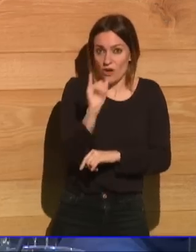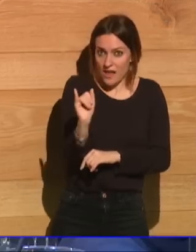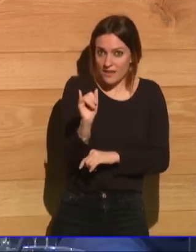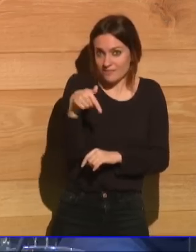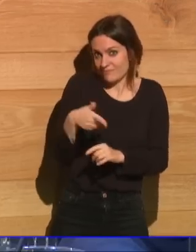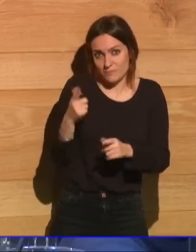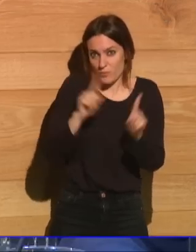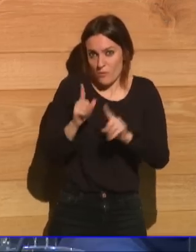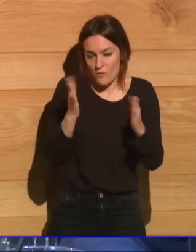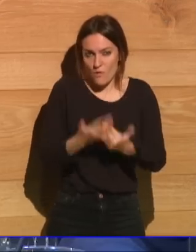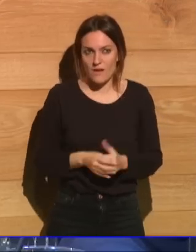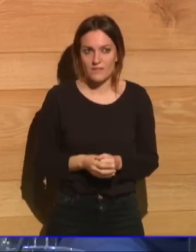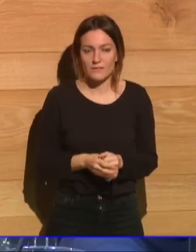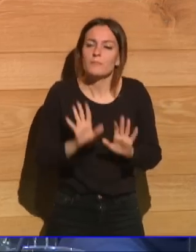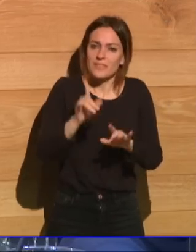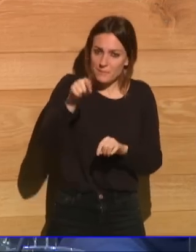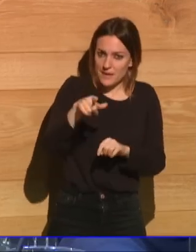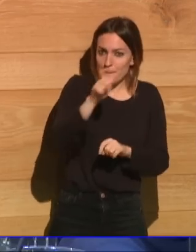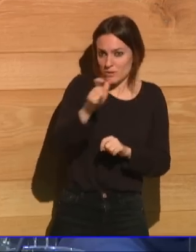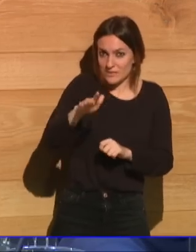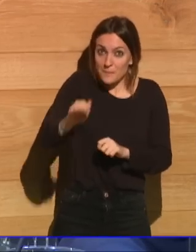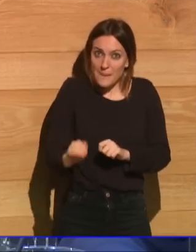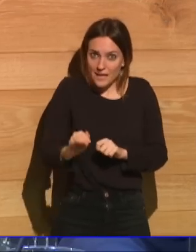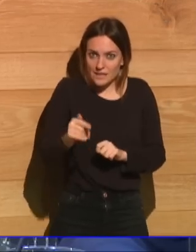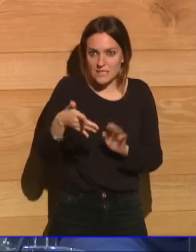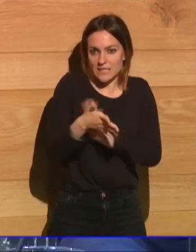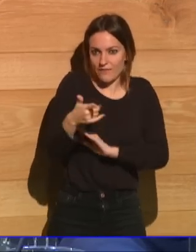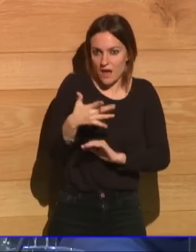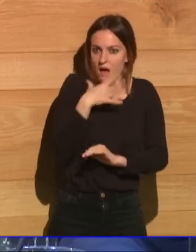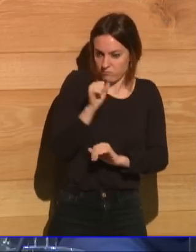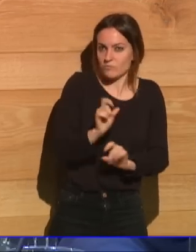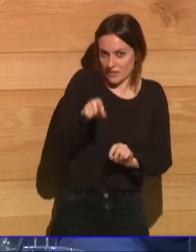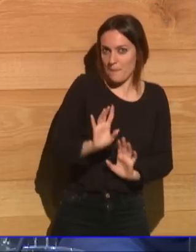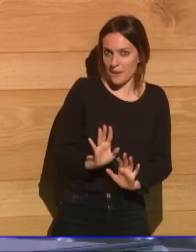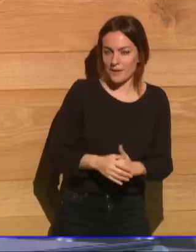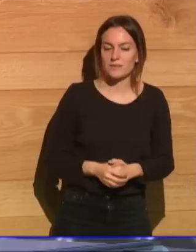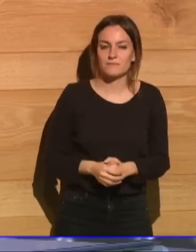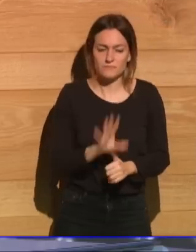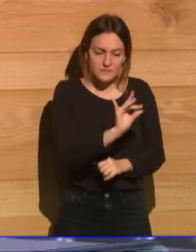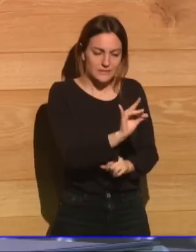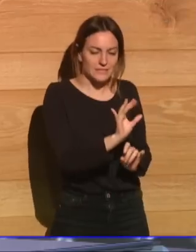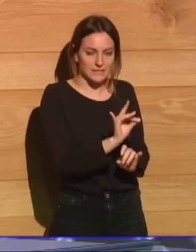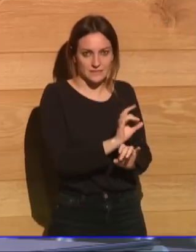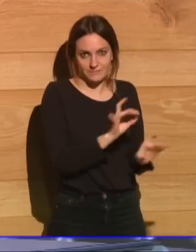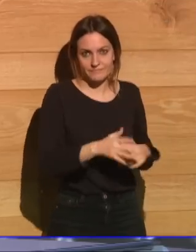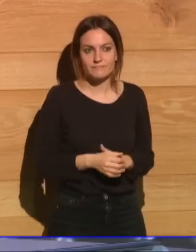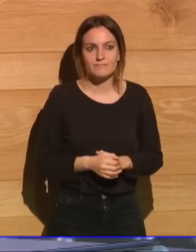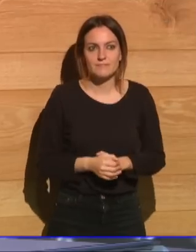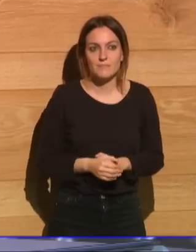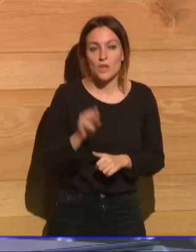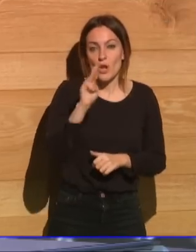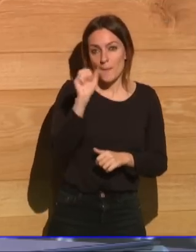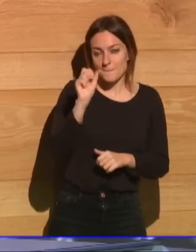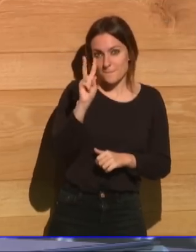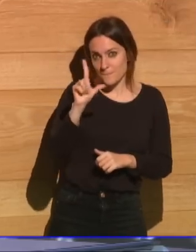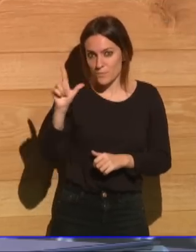bajitos tienen un cierto atractivo. Claro que sí, Juan. Entonces, En fin, y Paul Williams, pues que no tiene nada de británico,